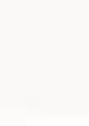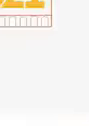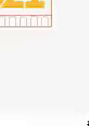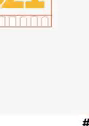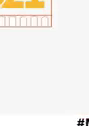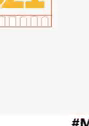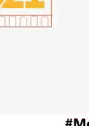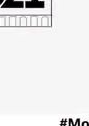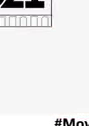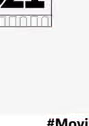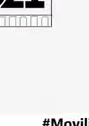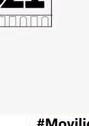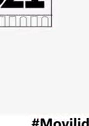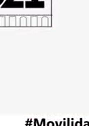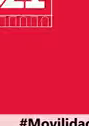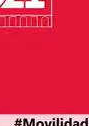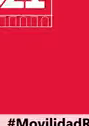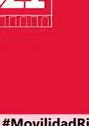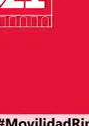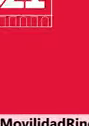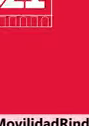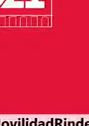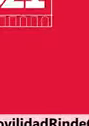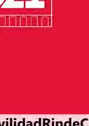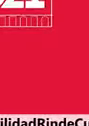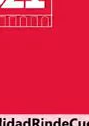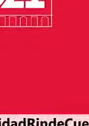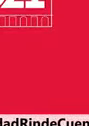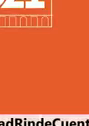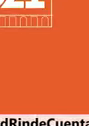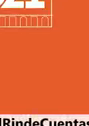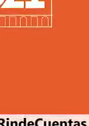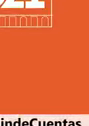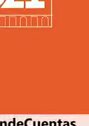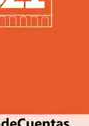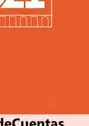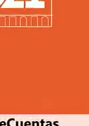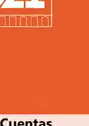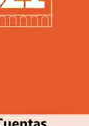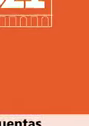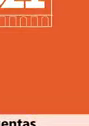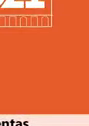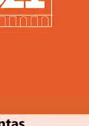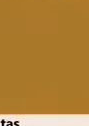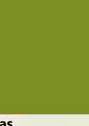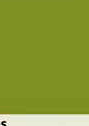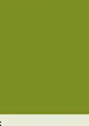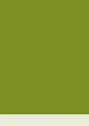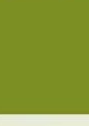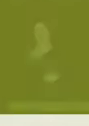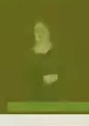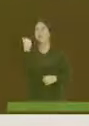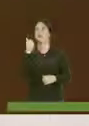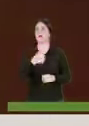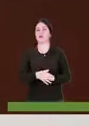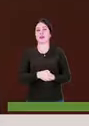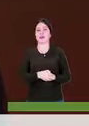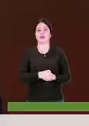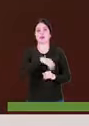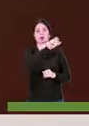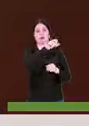Muchas gracias, Adriana. Bueno, muy buenos días para todos, muy buenos días a todos los ciudadanos que están conectados en esta transmisión de la rendición de cuentas del sector movilidad.